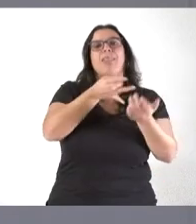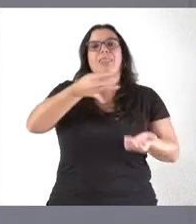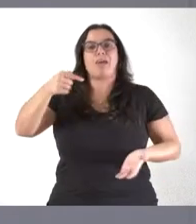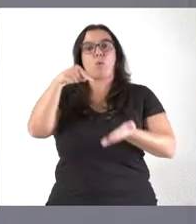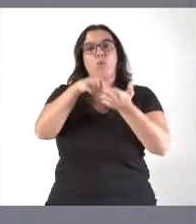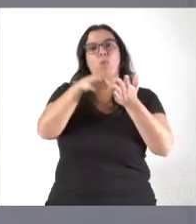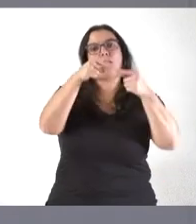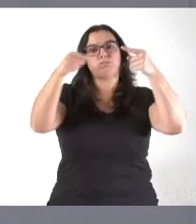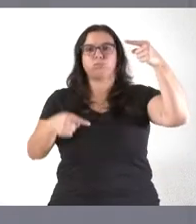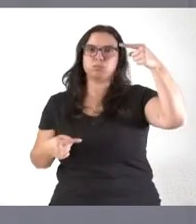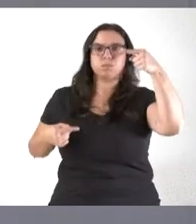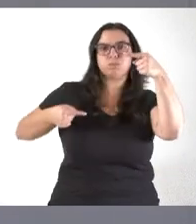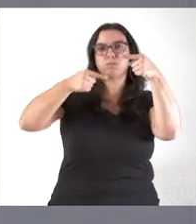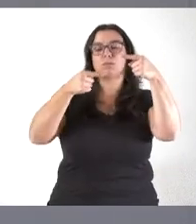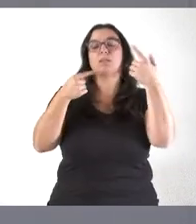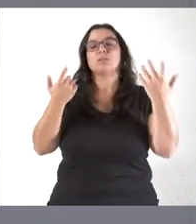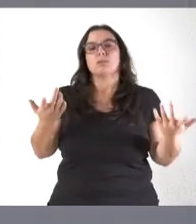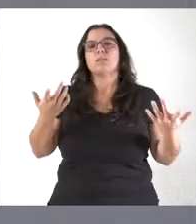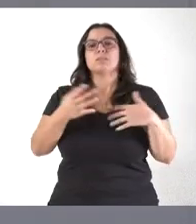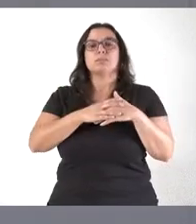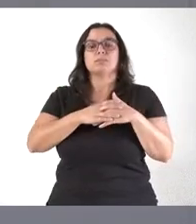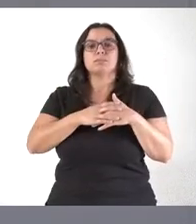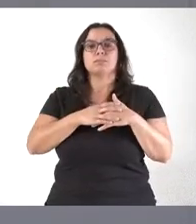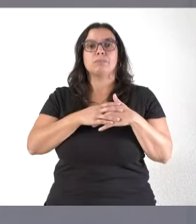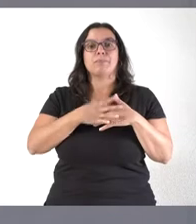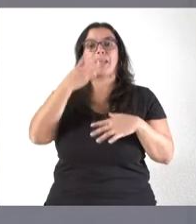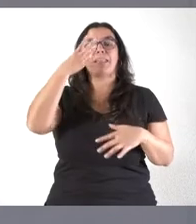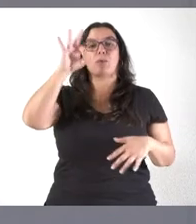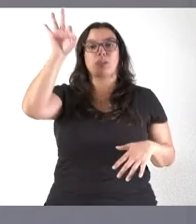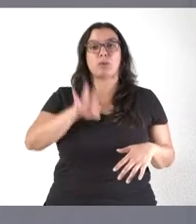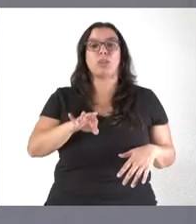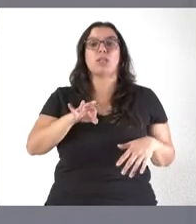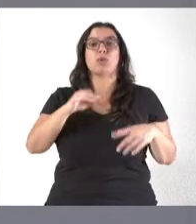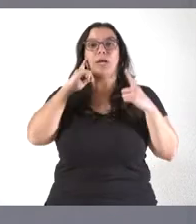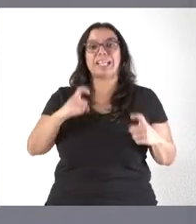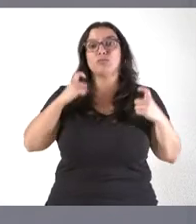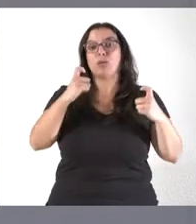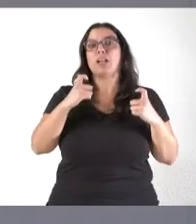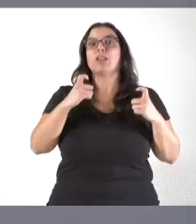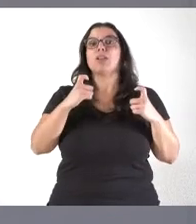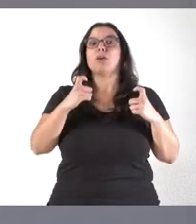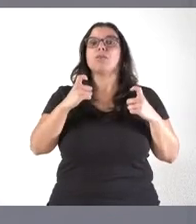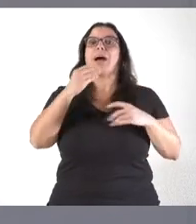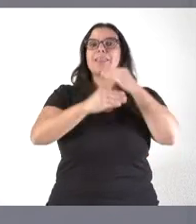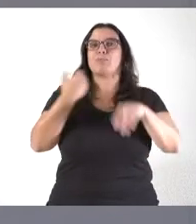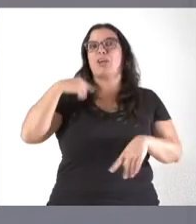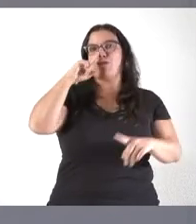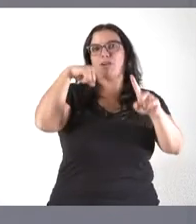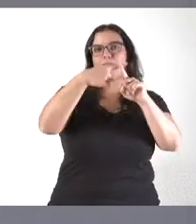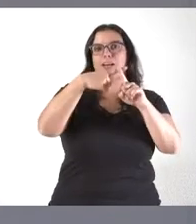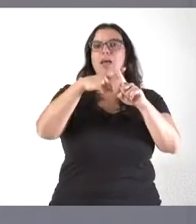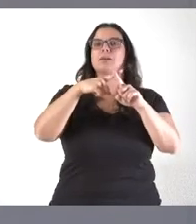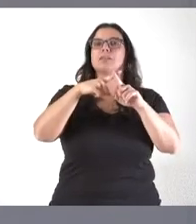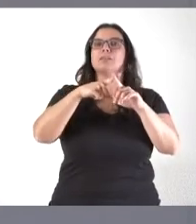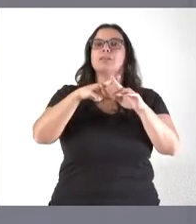déficit Público de nuestra comunidad Autónoma y por tanto más de la mitad del esfuerzo que habría que realizarlo realizamos este año 2023 y nos